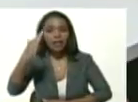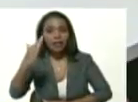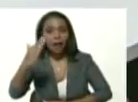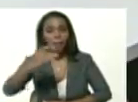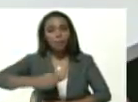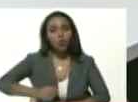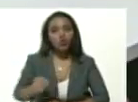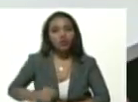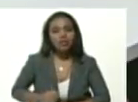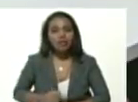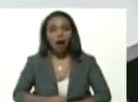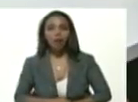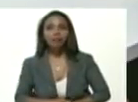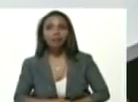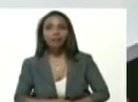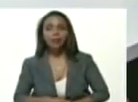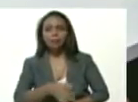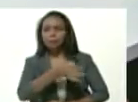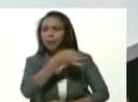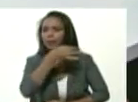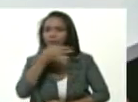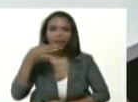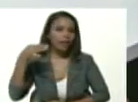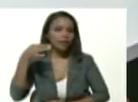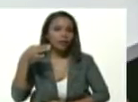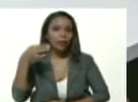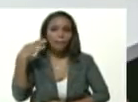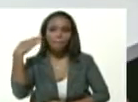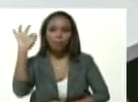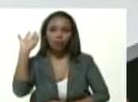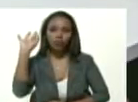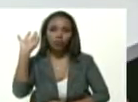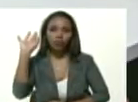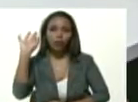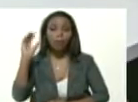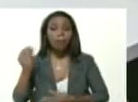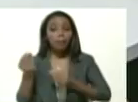cívico-militar-policial perfecta para garantizar